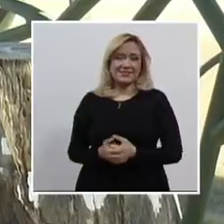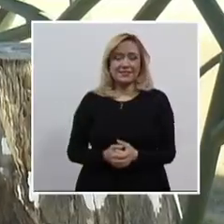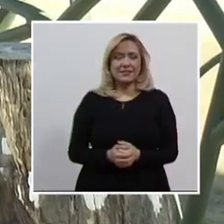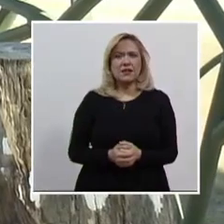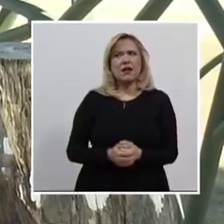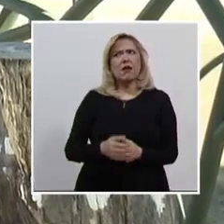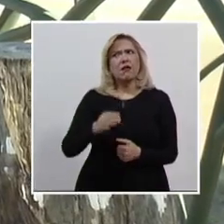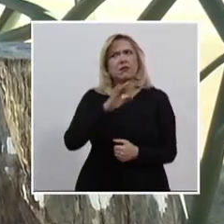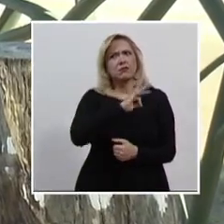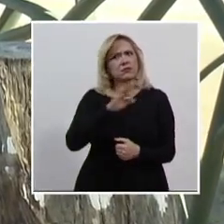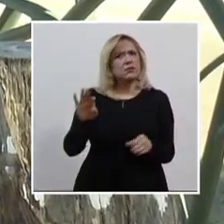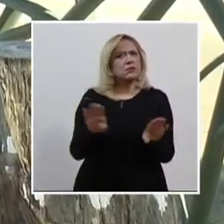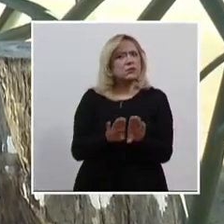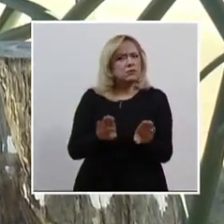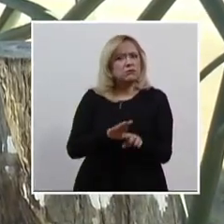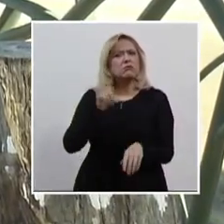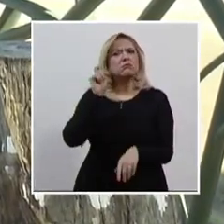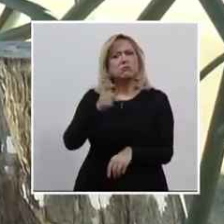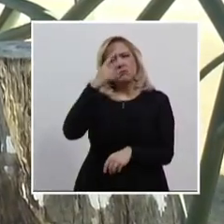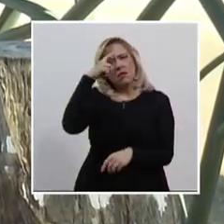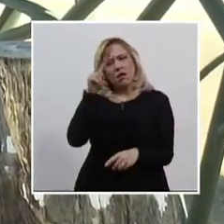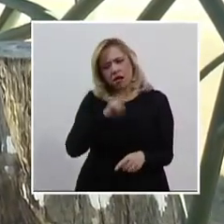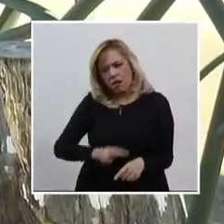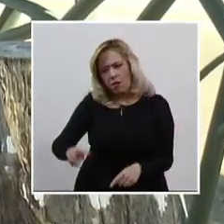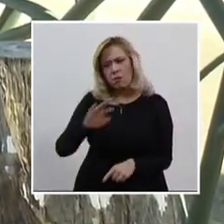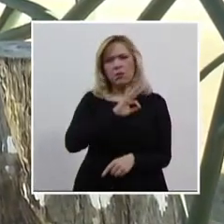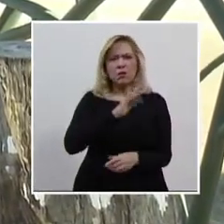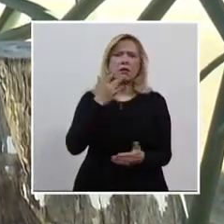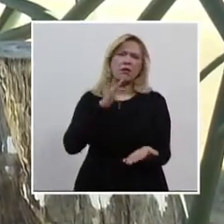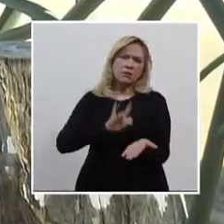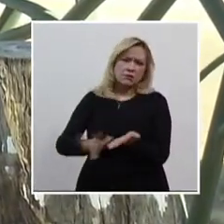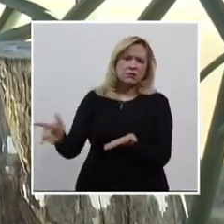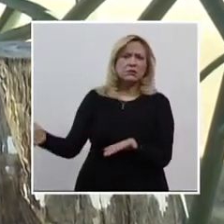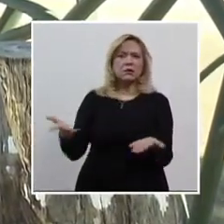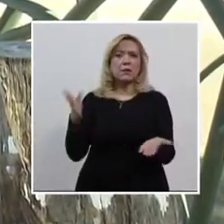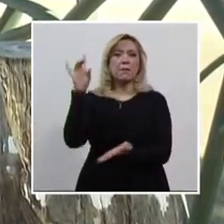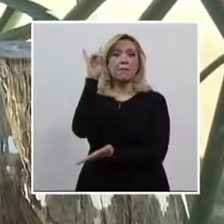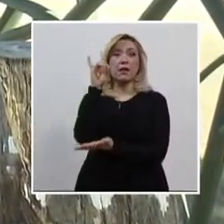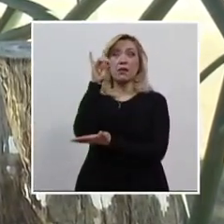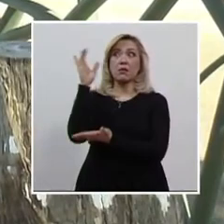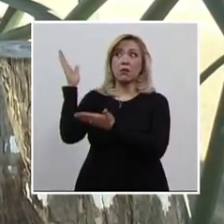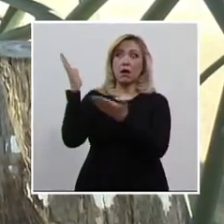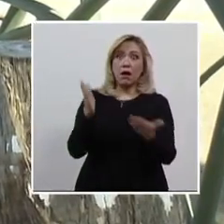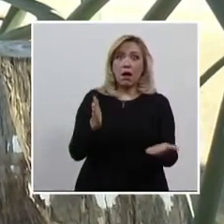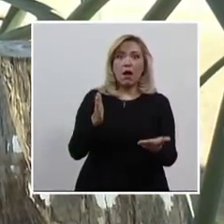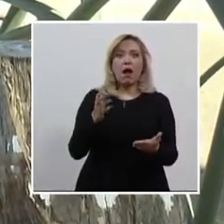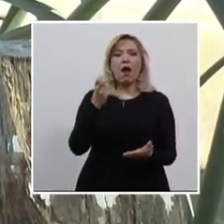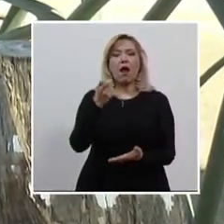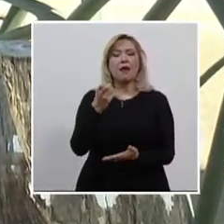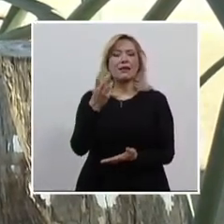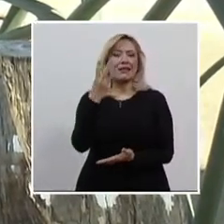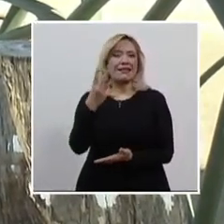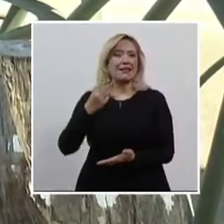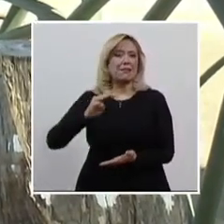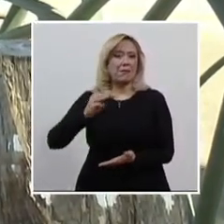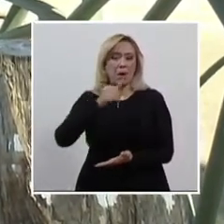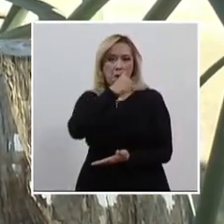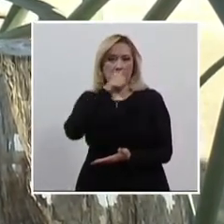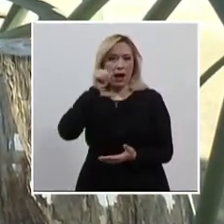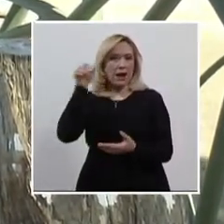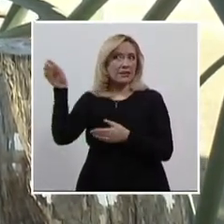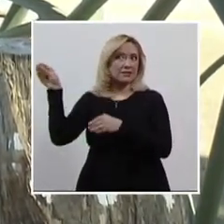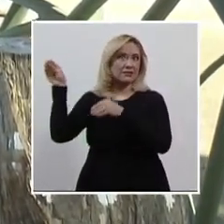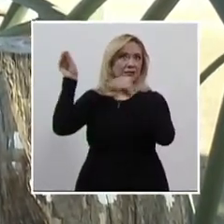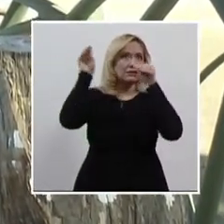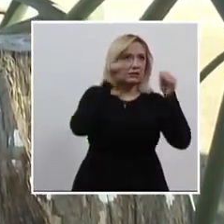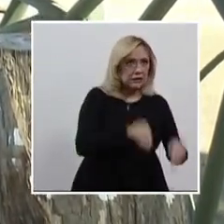Fueron conmigo directamente pues para verificar si podía apoyarlos una vez que llegó Benito el 3 de mayo a Ciudad Juárez, porque por